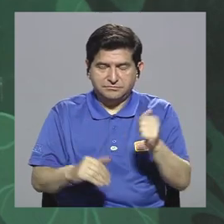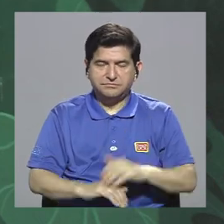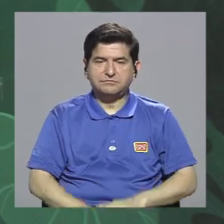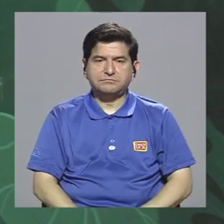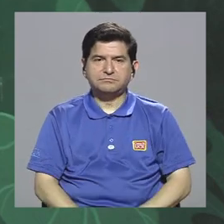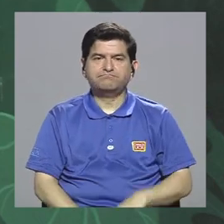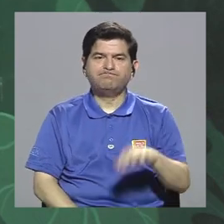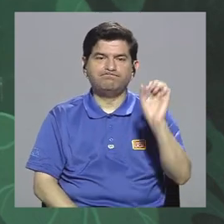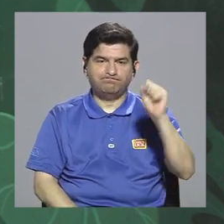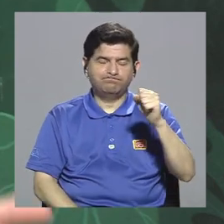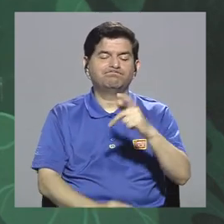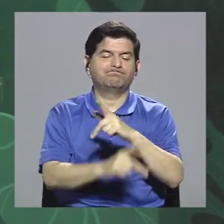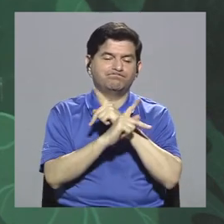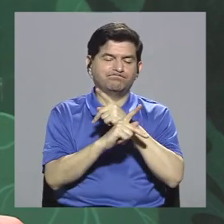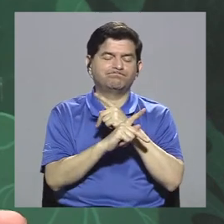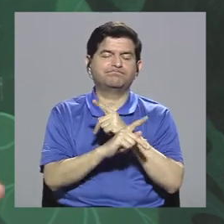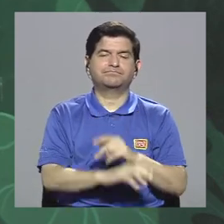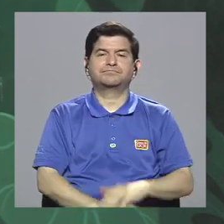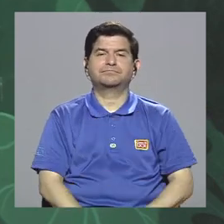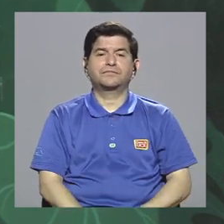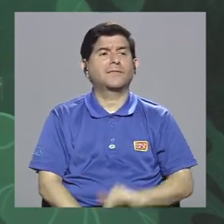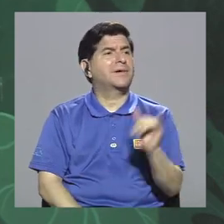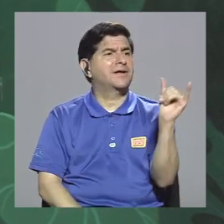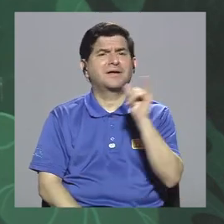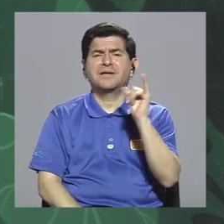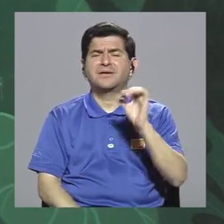¿verdad? Pero ese, por ejemplo, es un factor